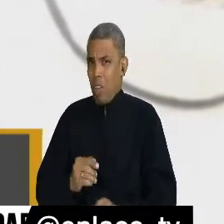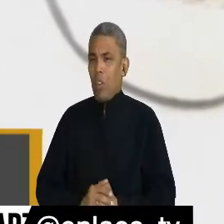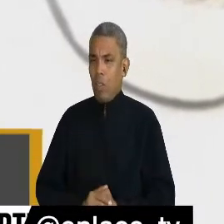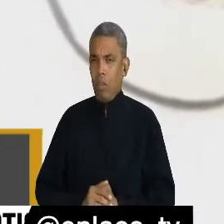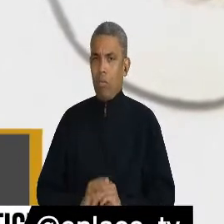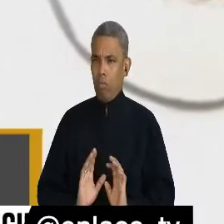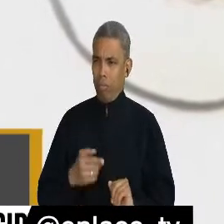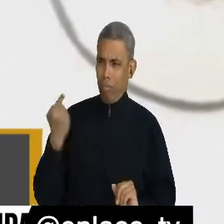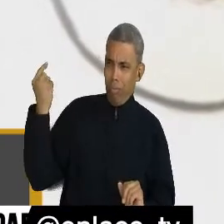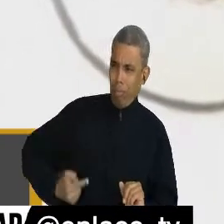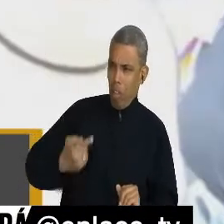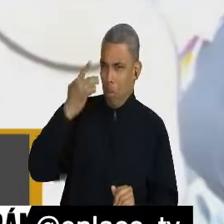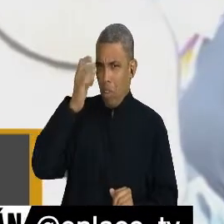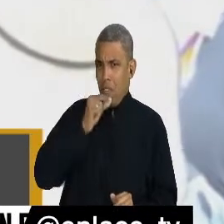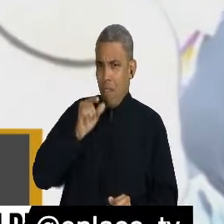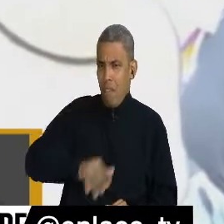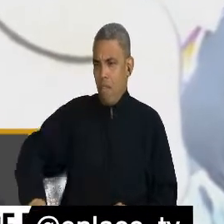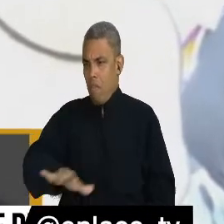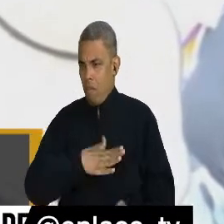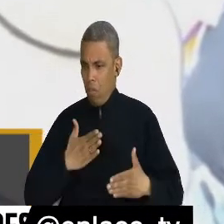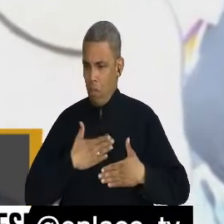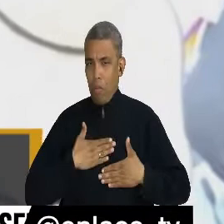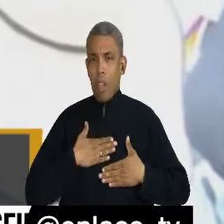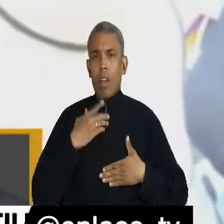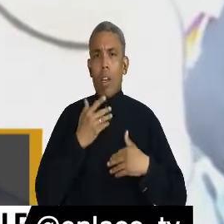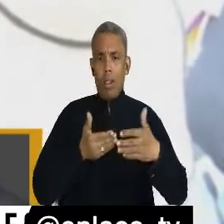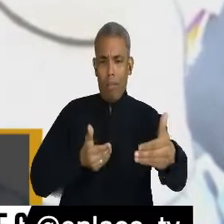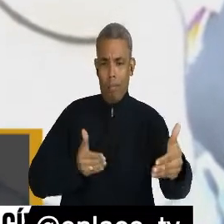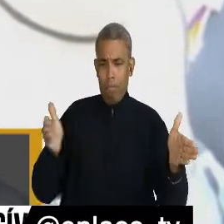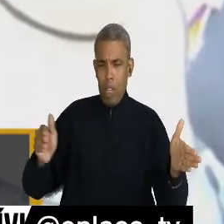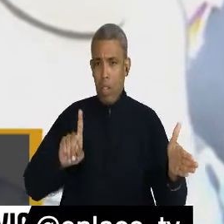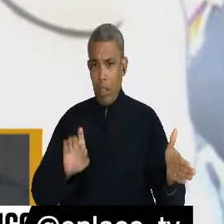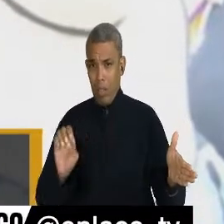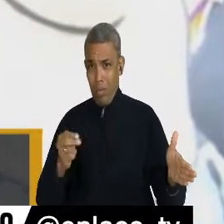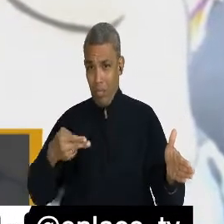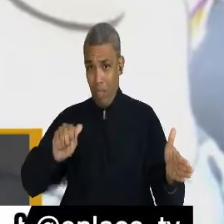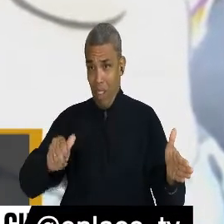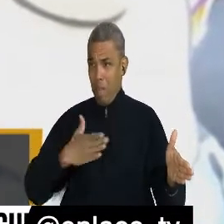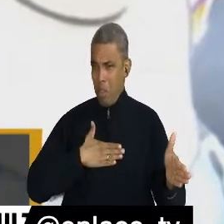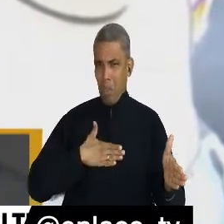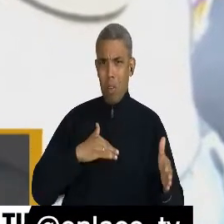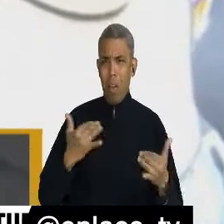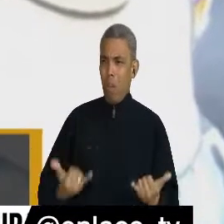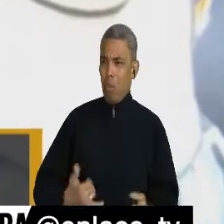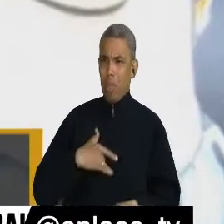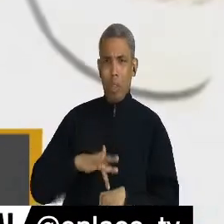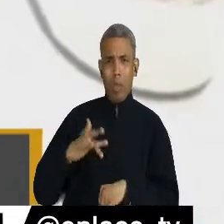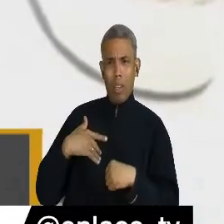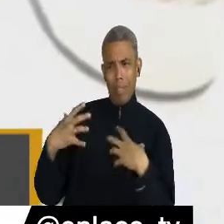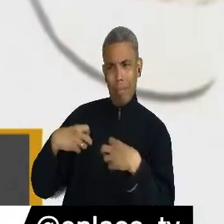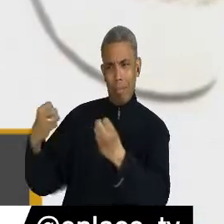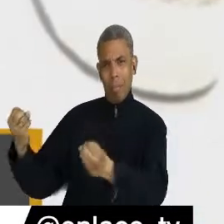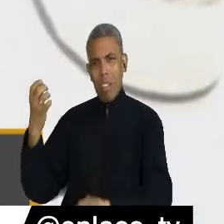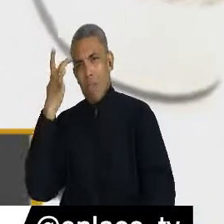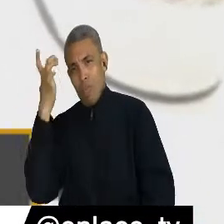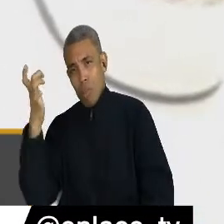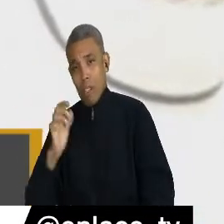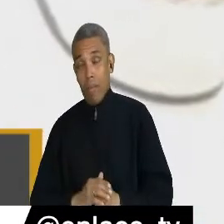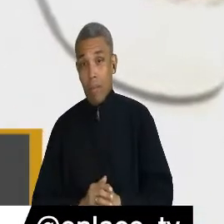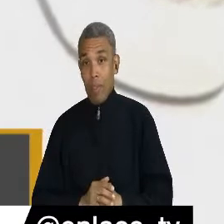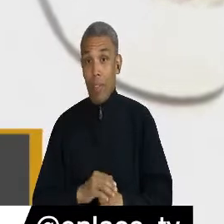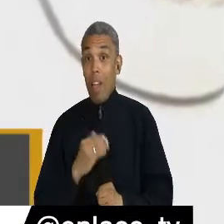a entregar el terreno de 60 hectáreas ubicado en zona rural. De acuerdo con el abogado Giancarlos Mora, apoderado de la señora Nelly Sánchez,